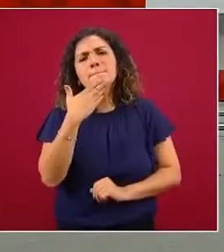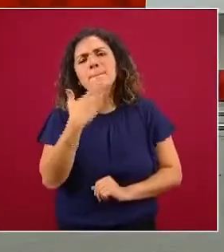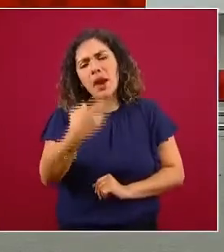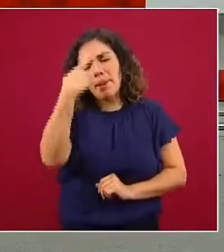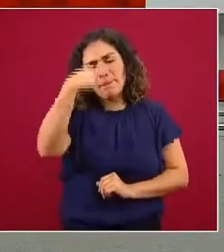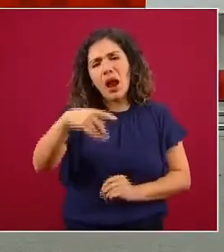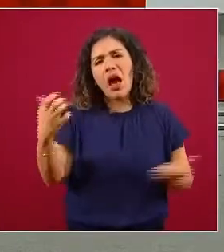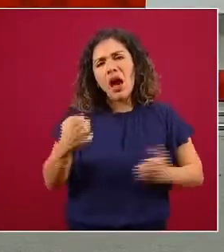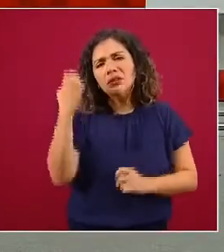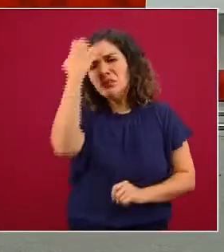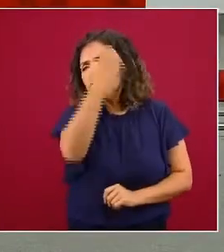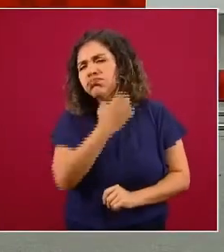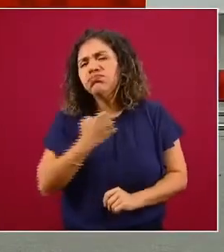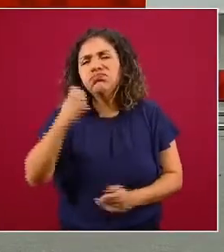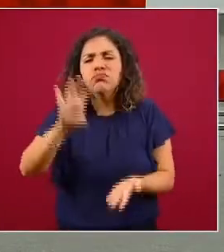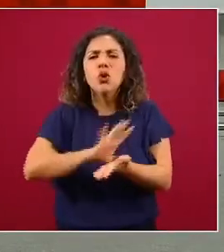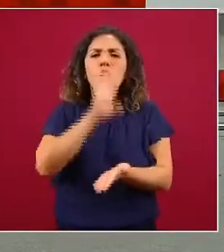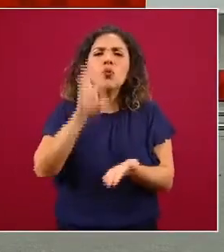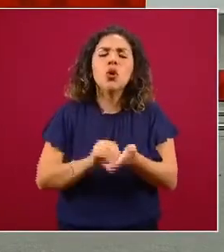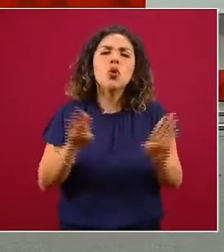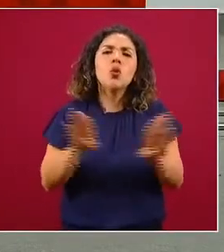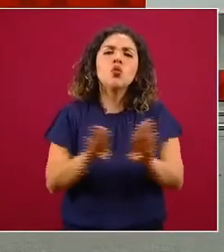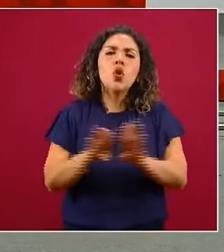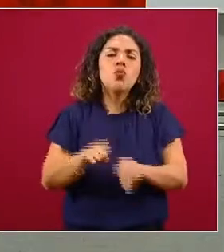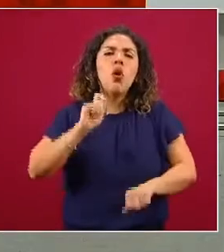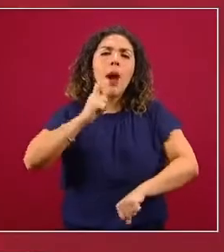hacer un análisis de la